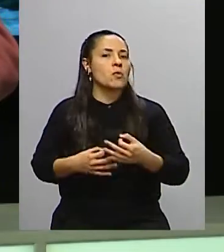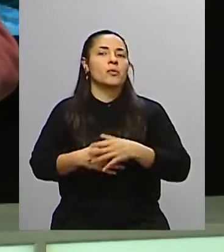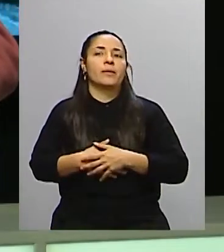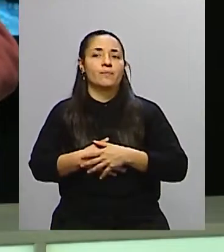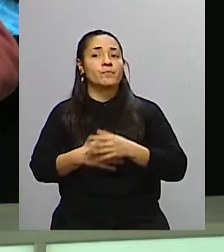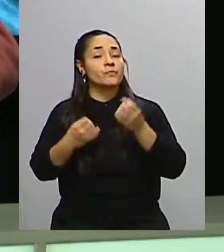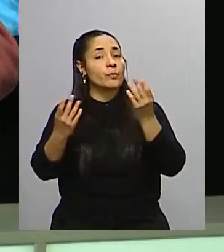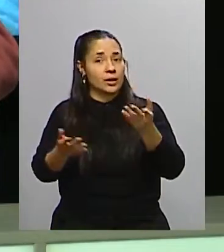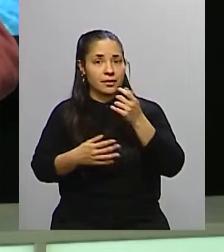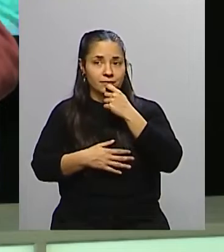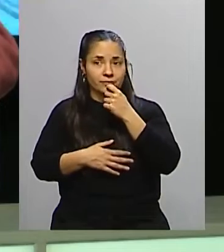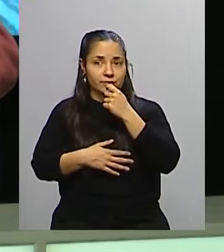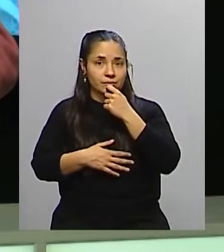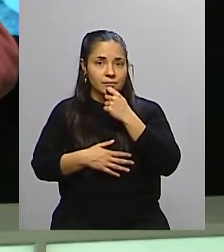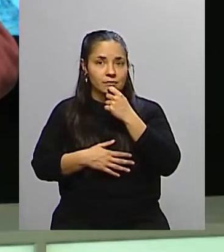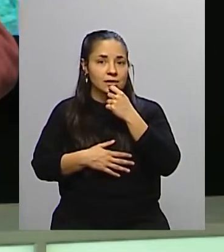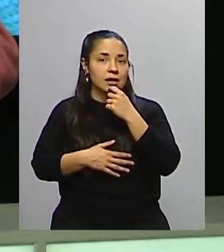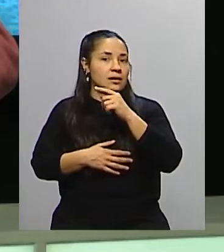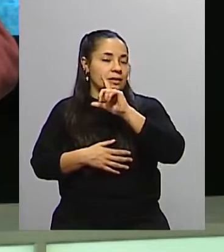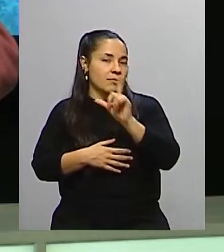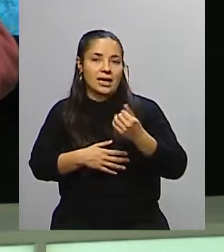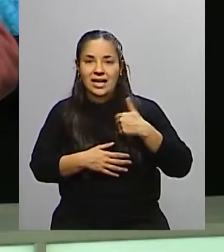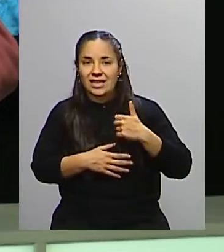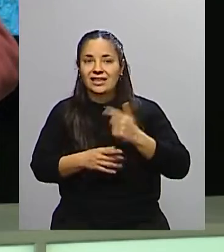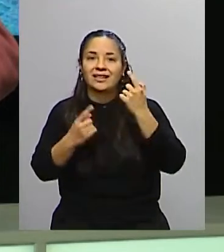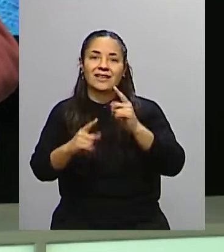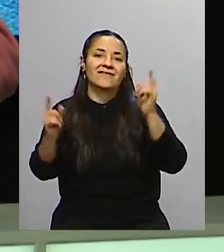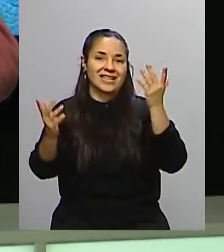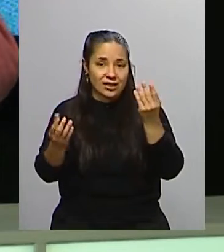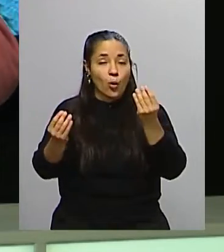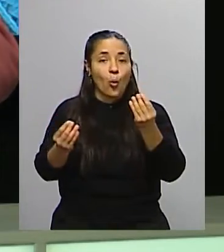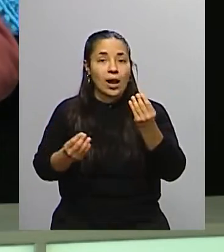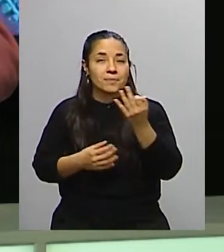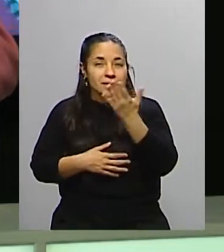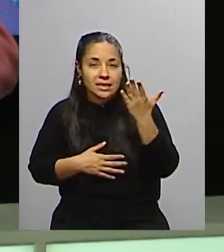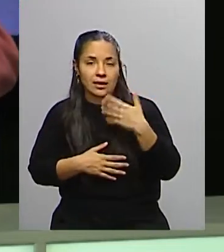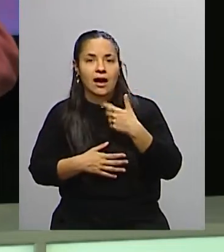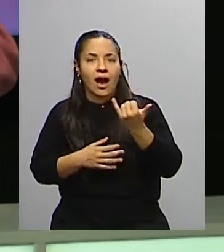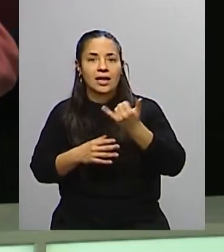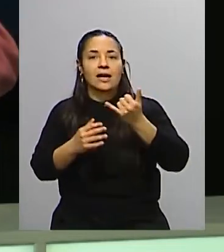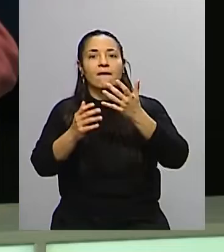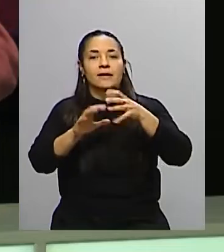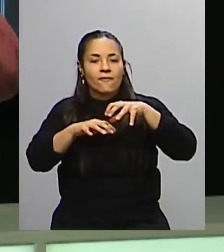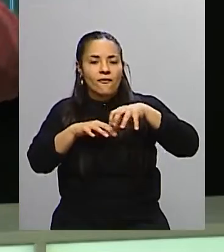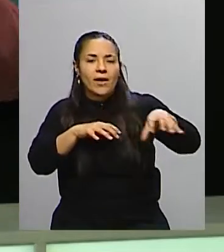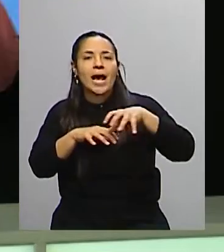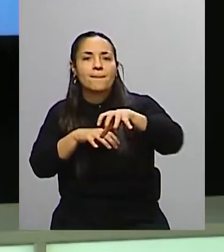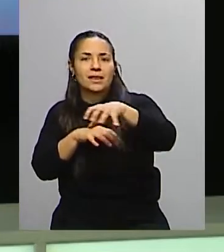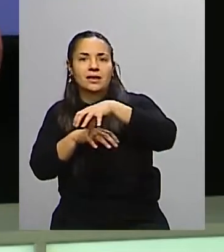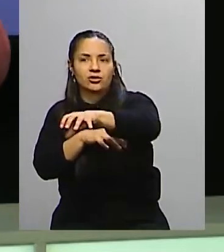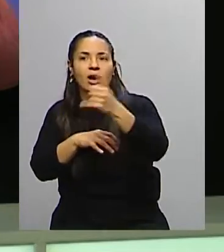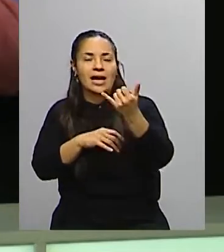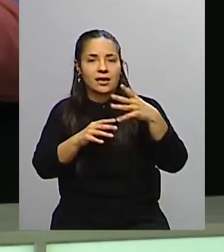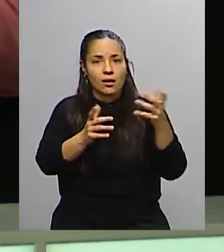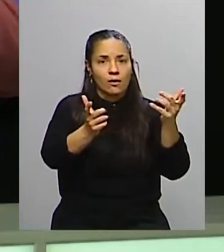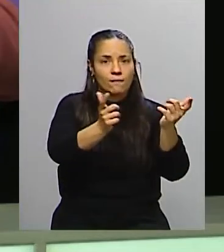Porque una característica particular de la Argentina es la fragmentación, que se habla mucho de la fragmentación del sistema. ¿Qué quiere decir esto? Conviven muchos sistemas